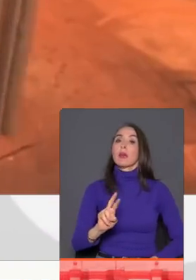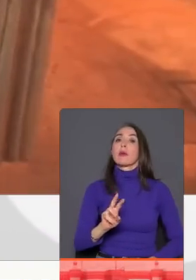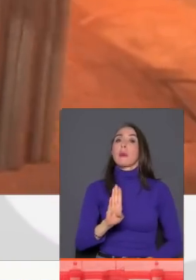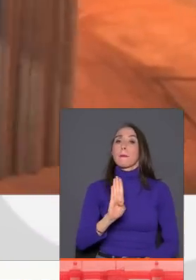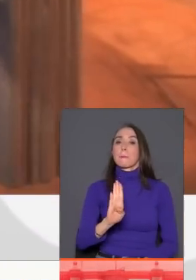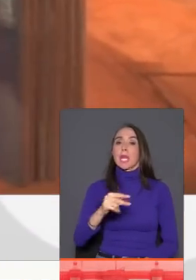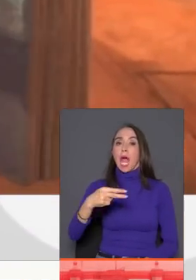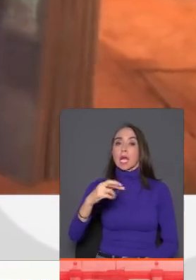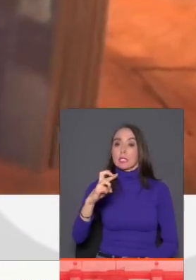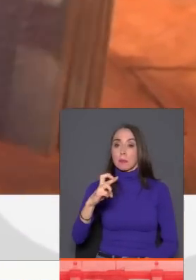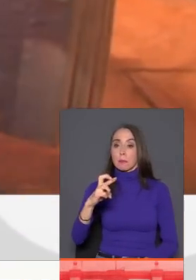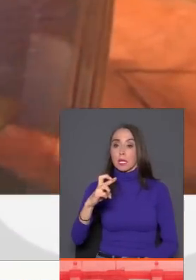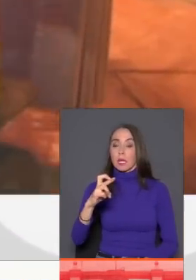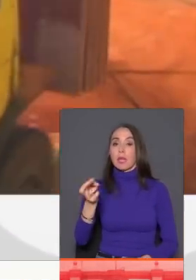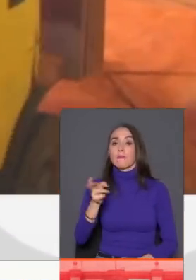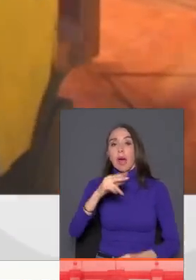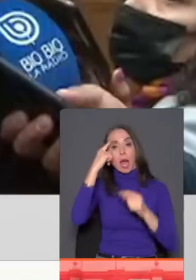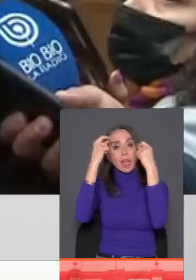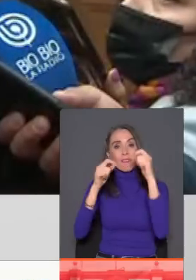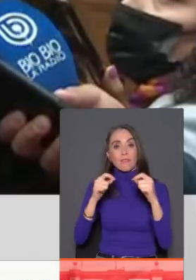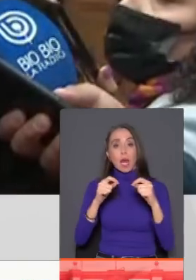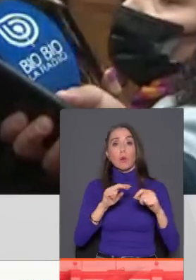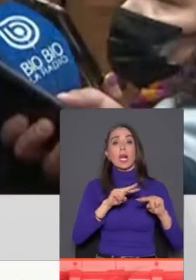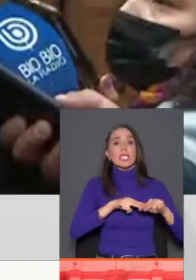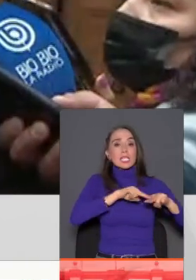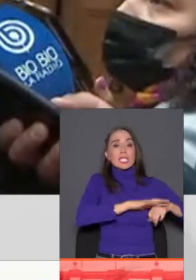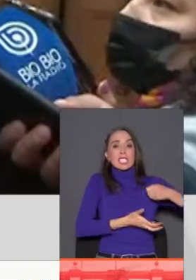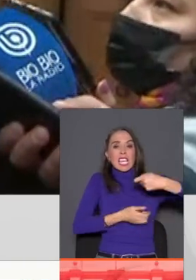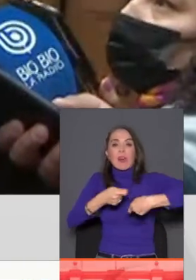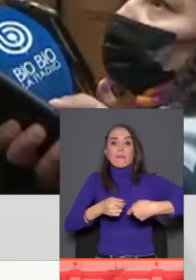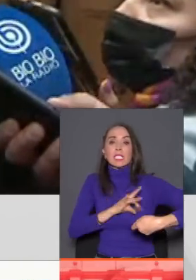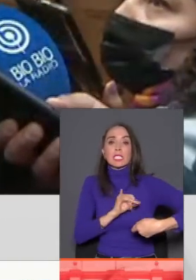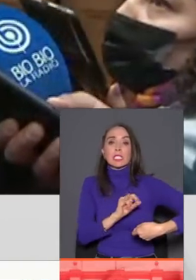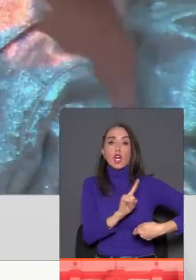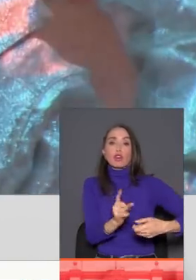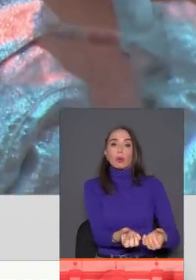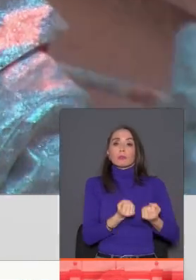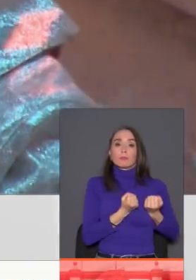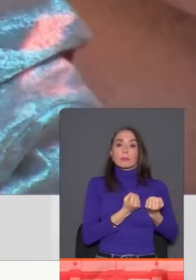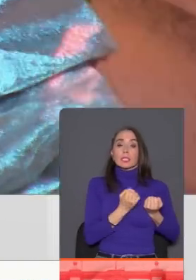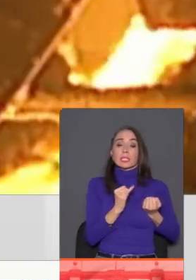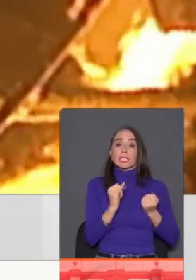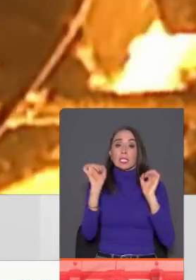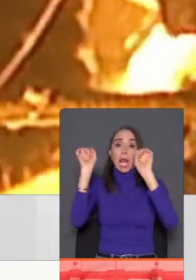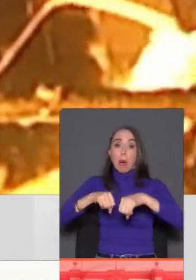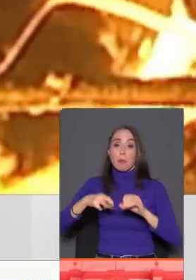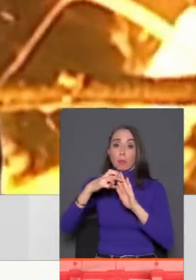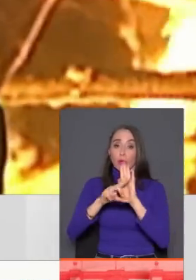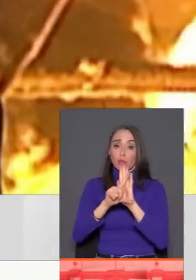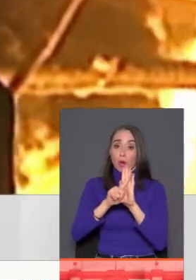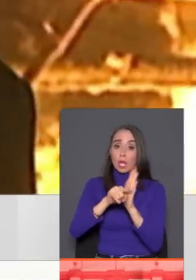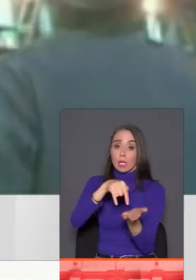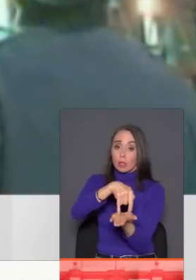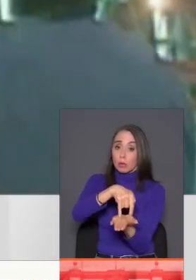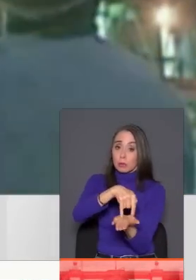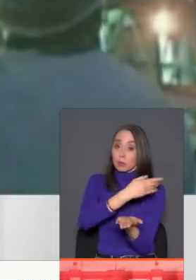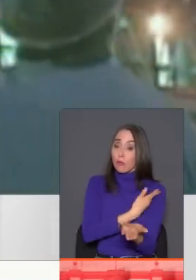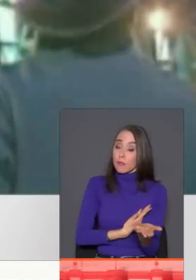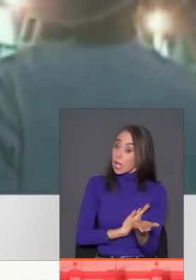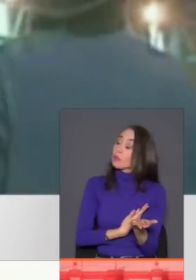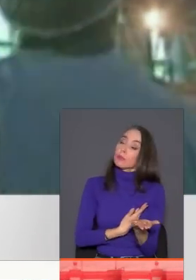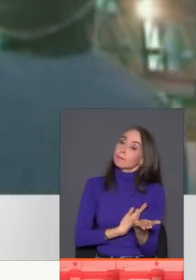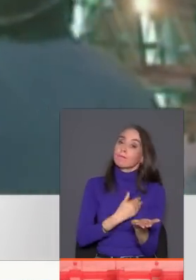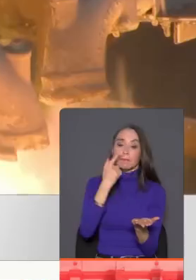dijo que iba a reevaluar sus inversiones en chile si es que el royalty se aprobaba tal como estaba pensado por el gobierno hubo